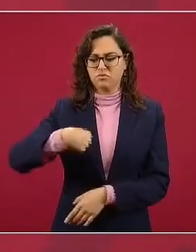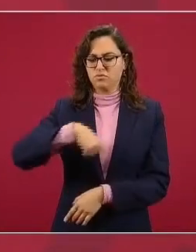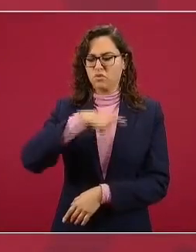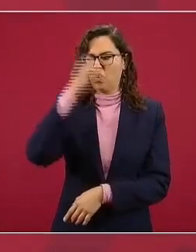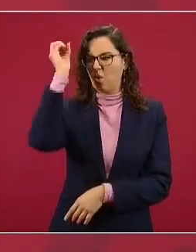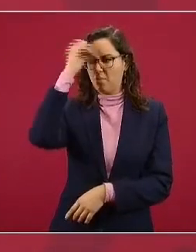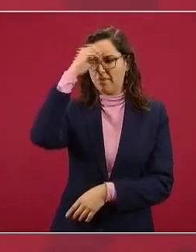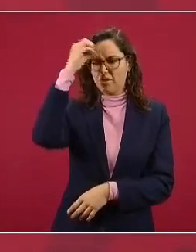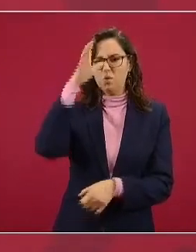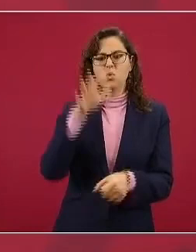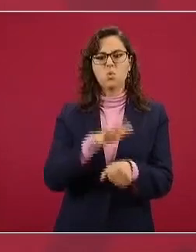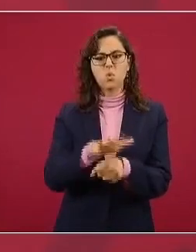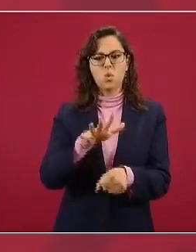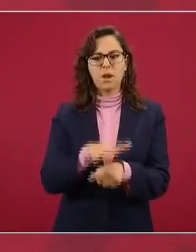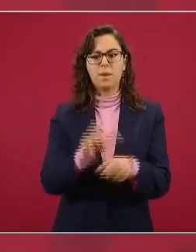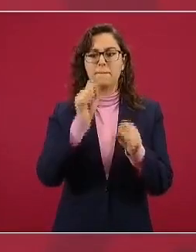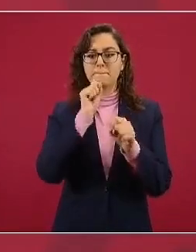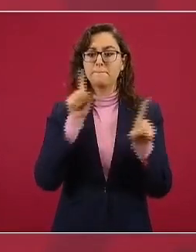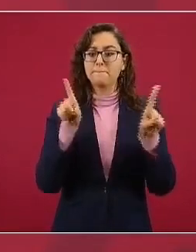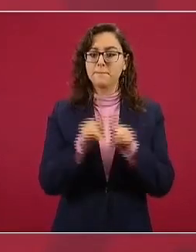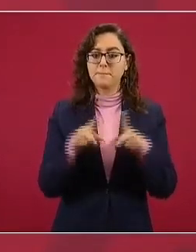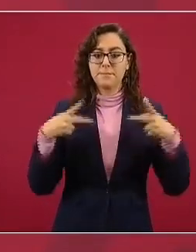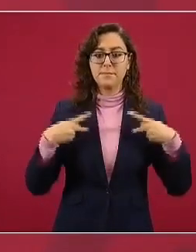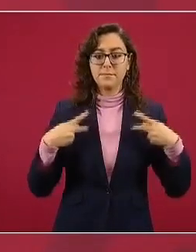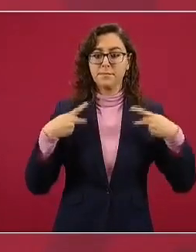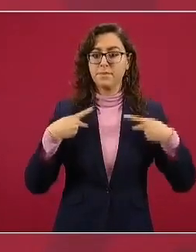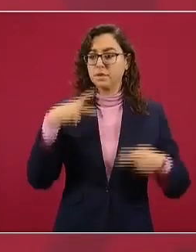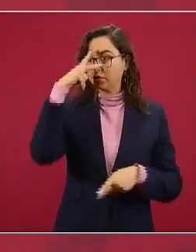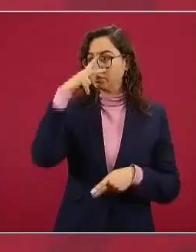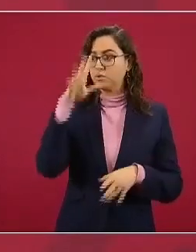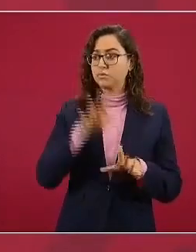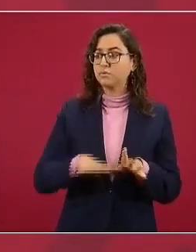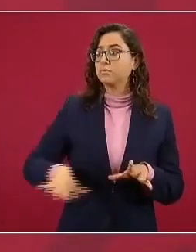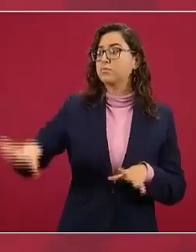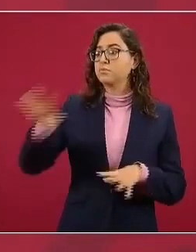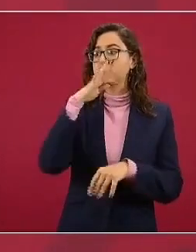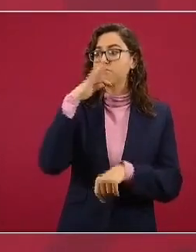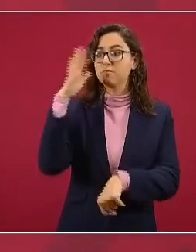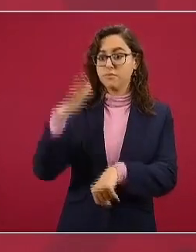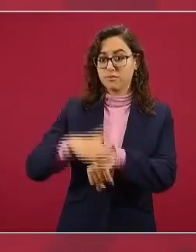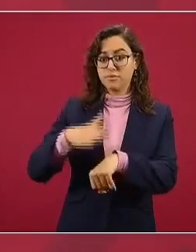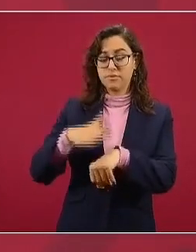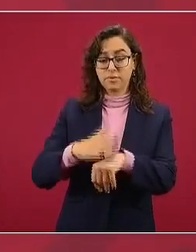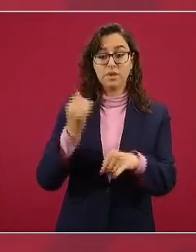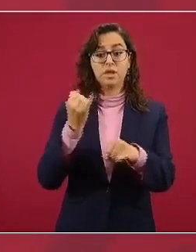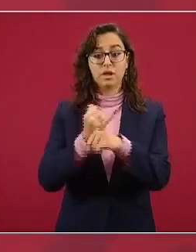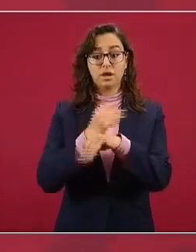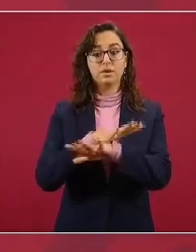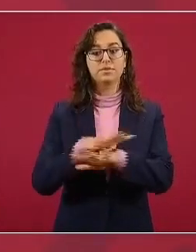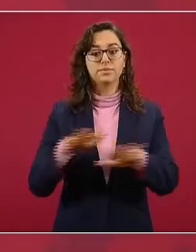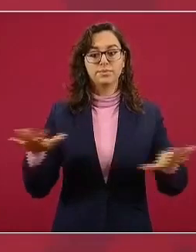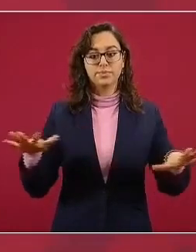informar a los mexicanos sobre este asunto.